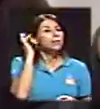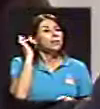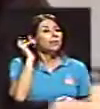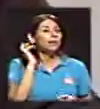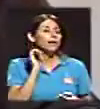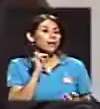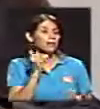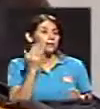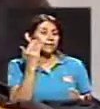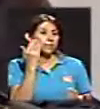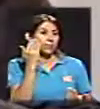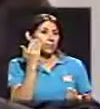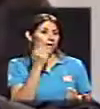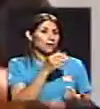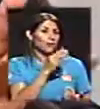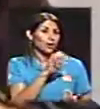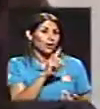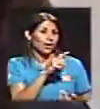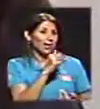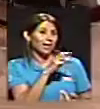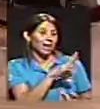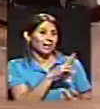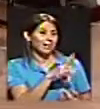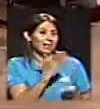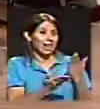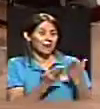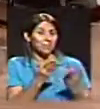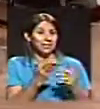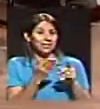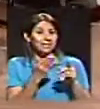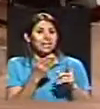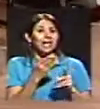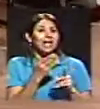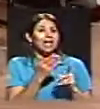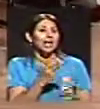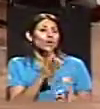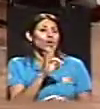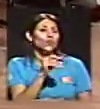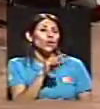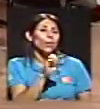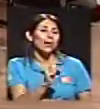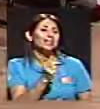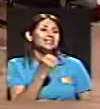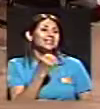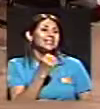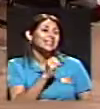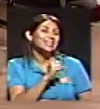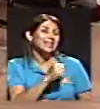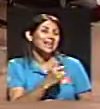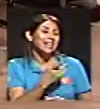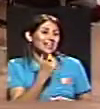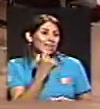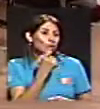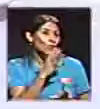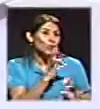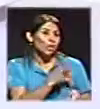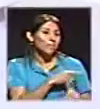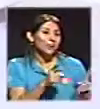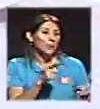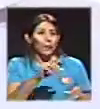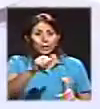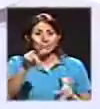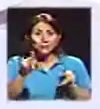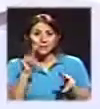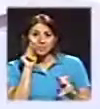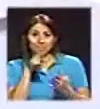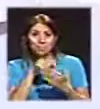don Tomás sí le entendió muy bien, pero tal vez algunas amigas y amigos no entendieron por qué las tasas de interés son más bajas en ese contexto. En